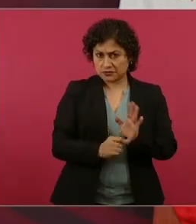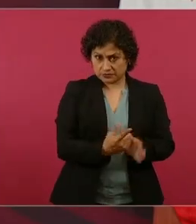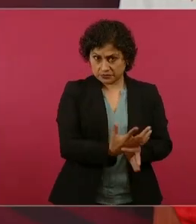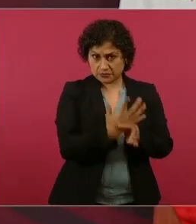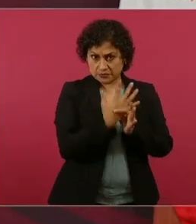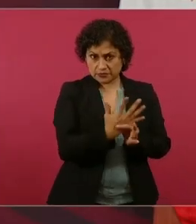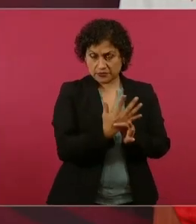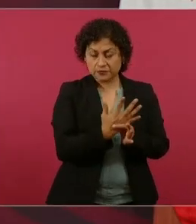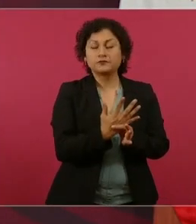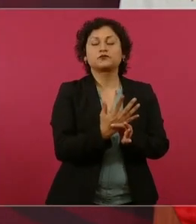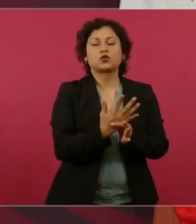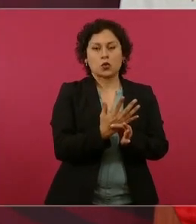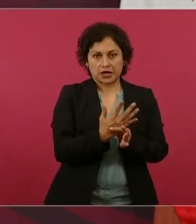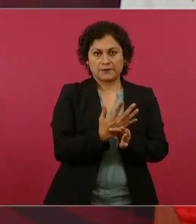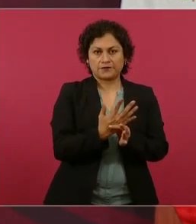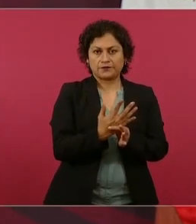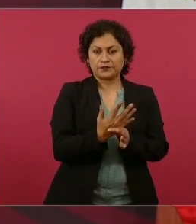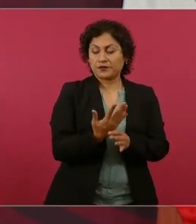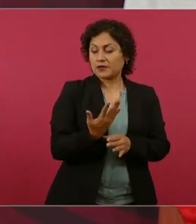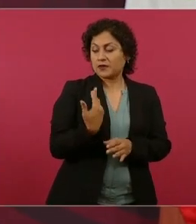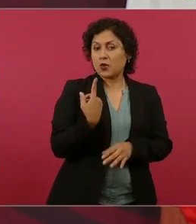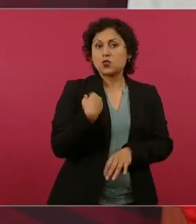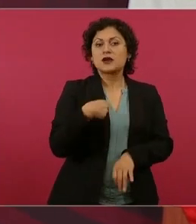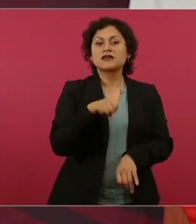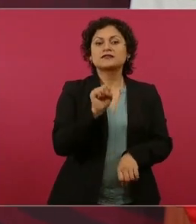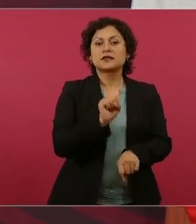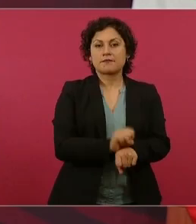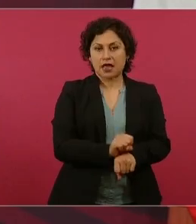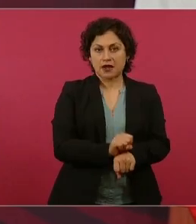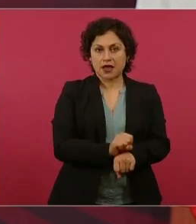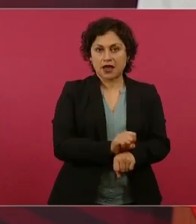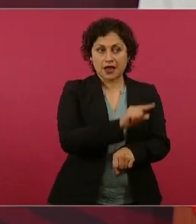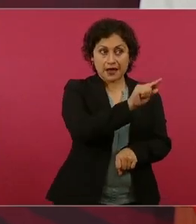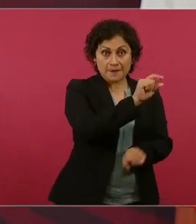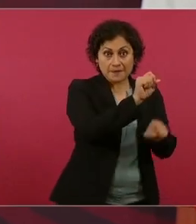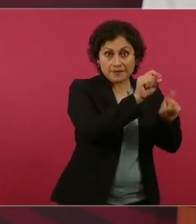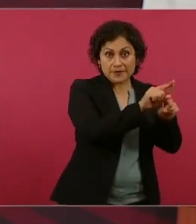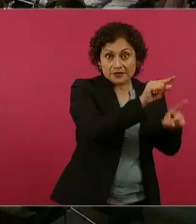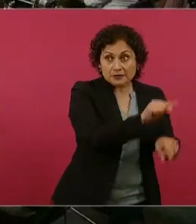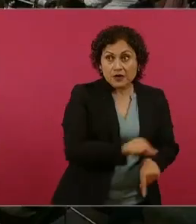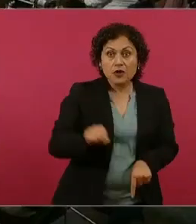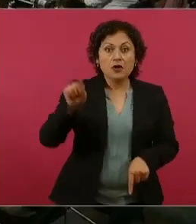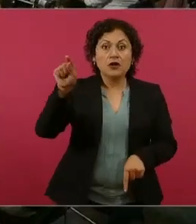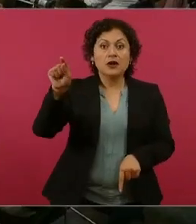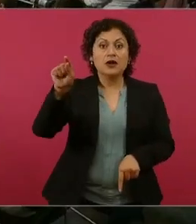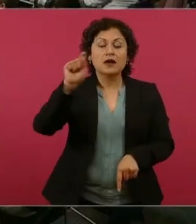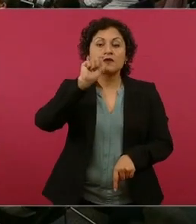Hace como una semana, miren lo que dijo en Ucrania. No, pero